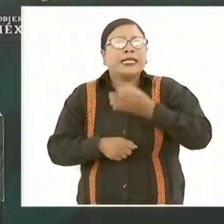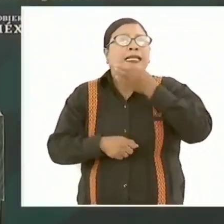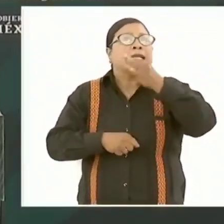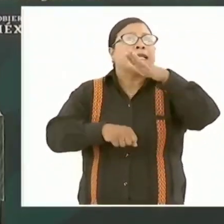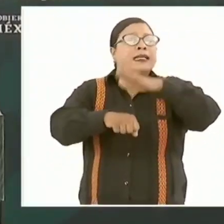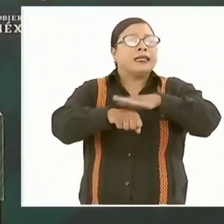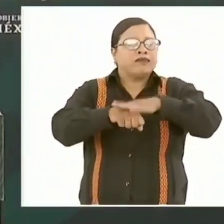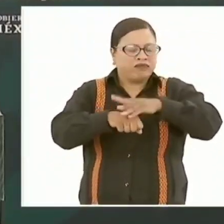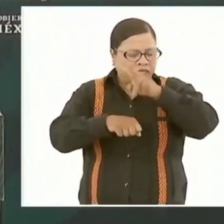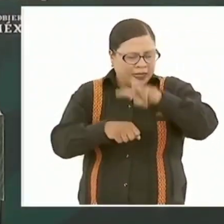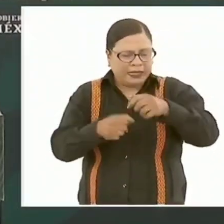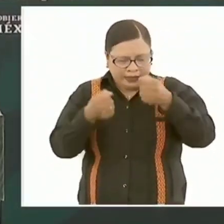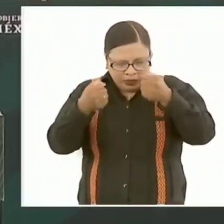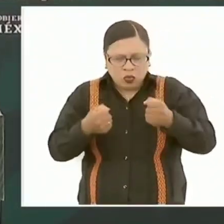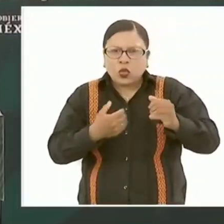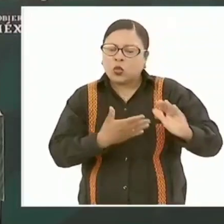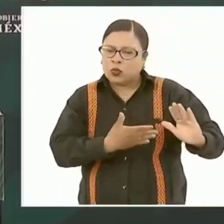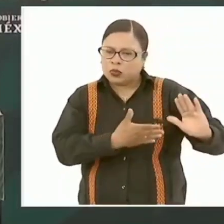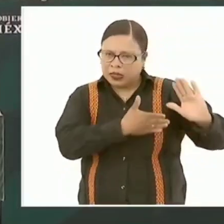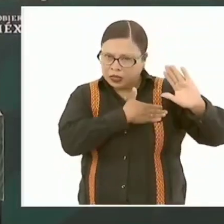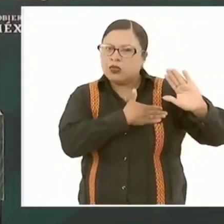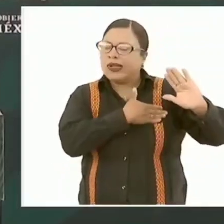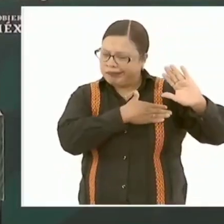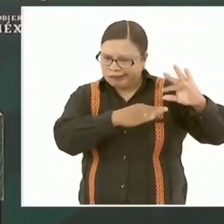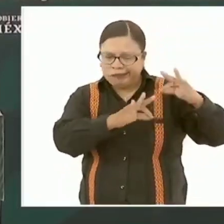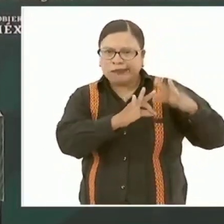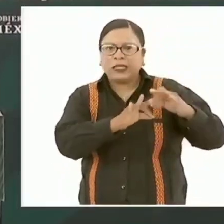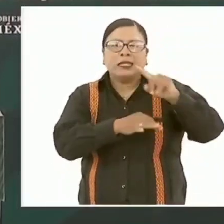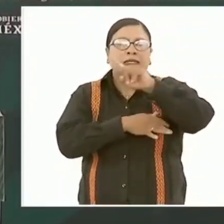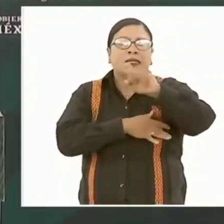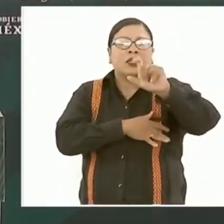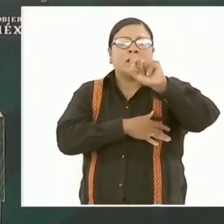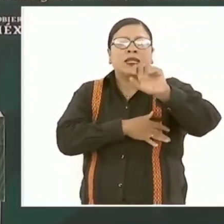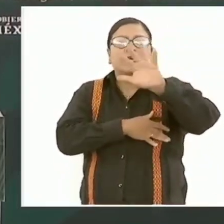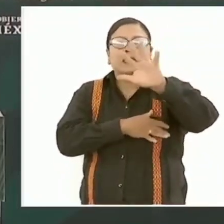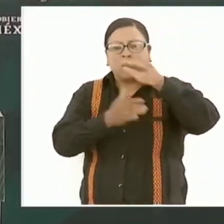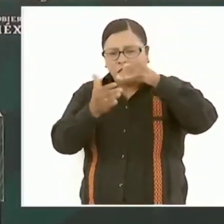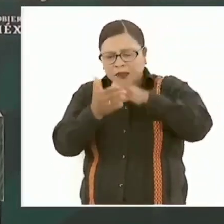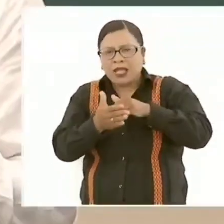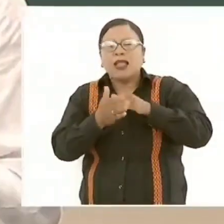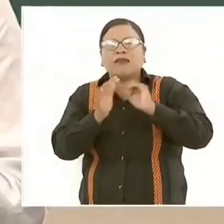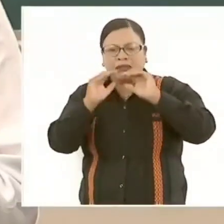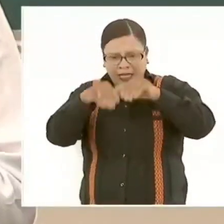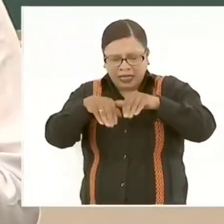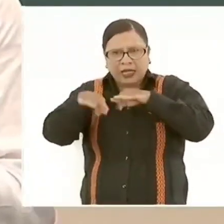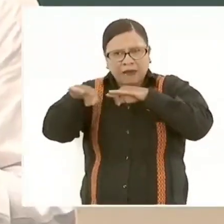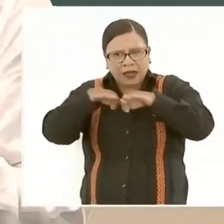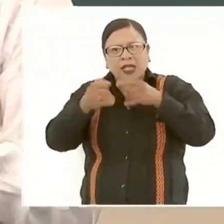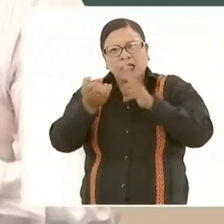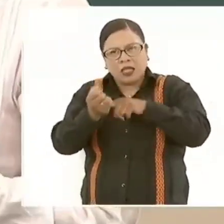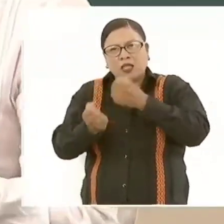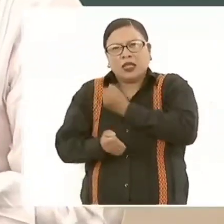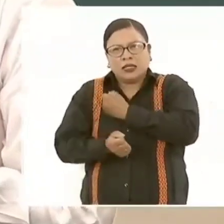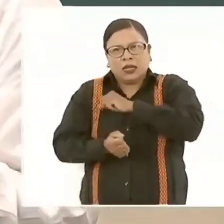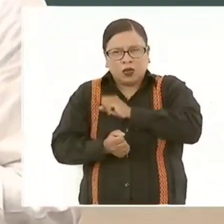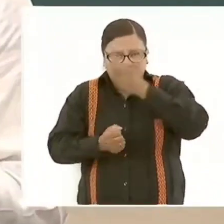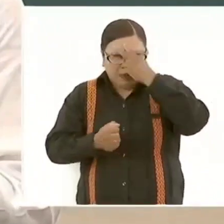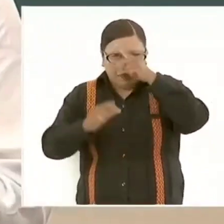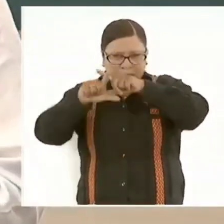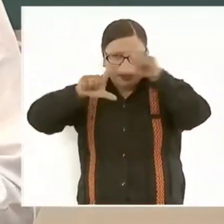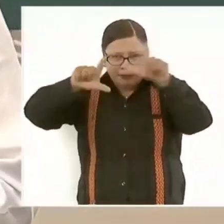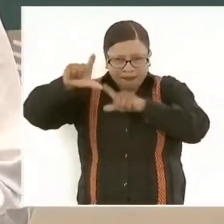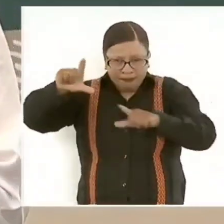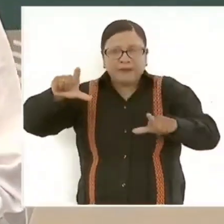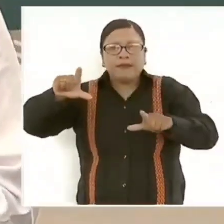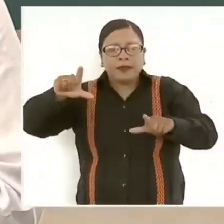que voy a cumplir el compromiso de que los 125 mil trabajadores del sector salud en el país